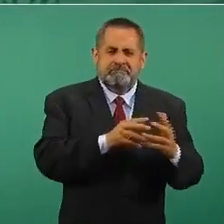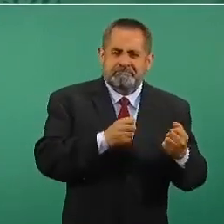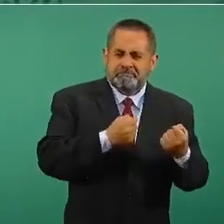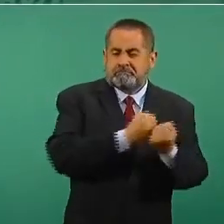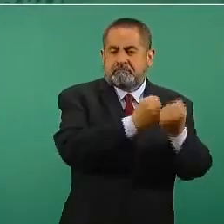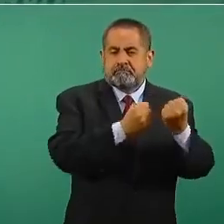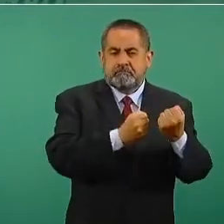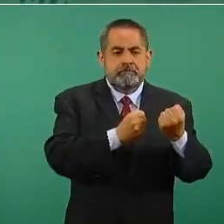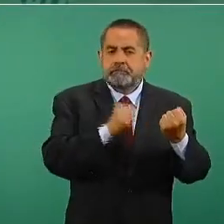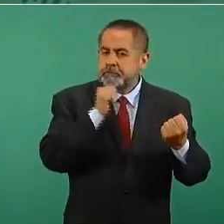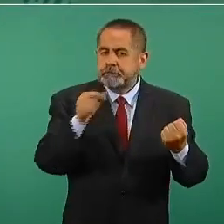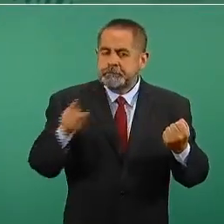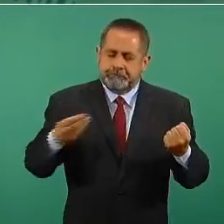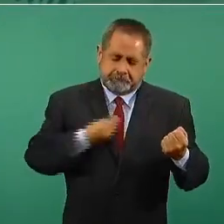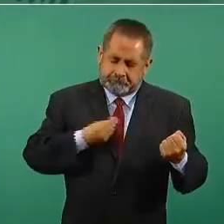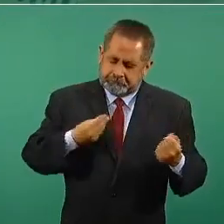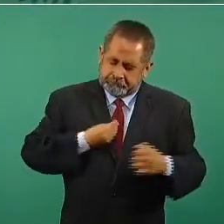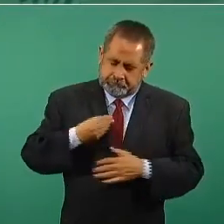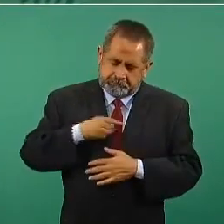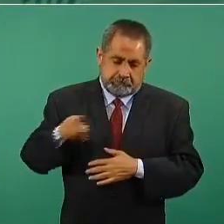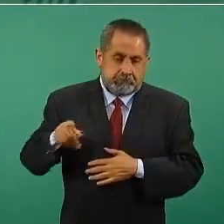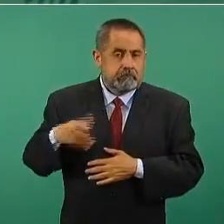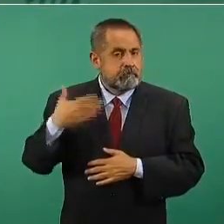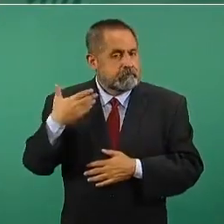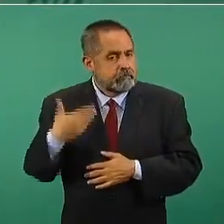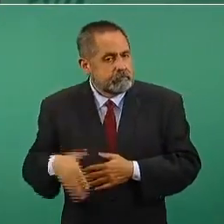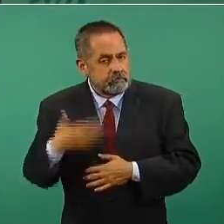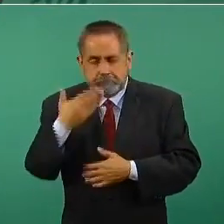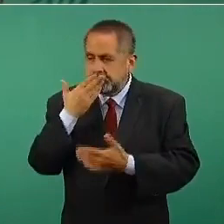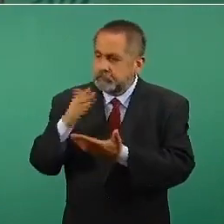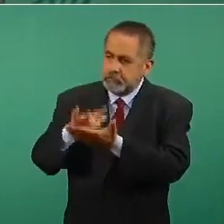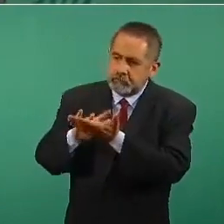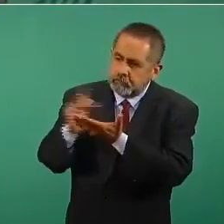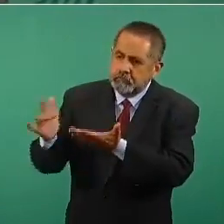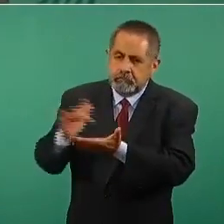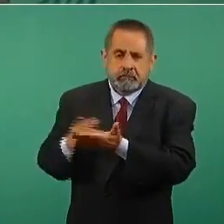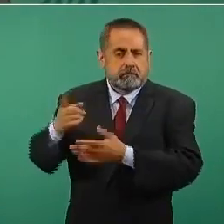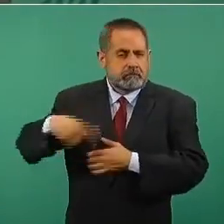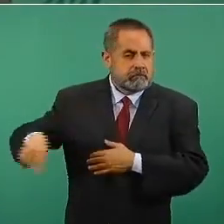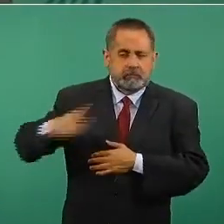Entonces, agradecerle mucho a todos los que